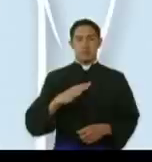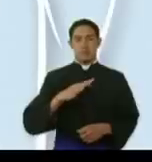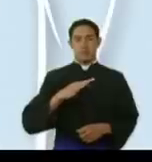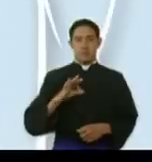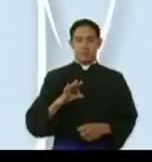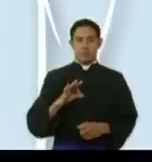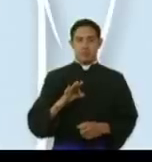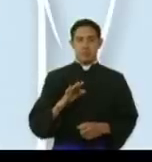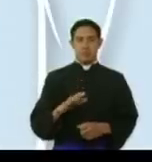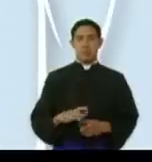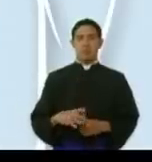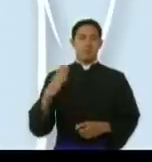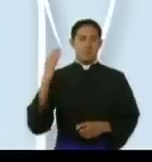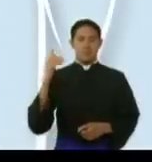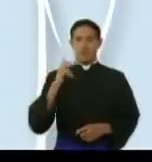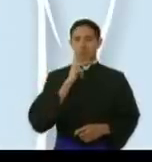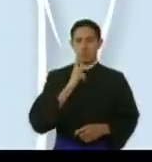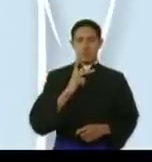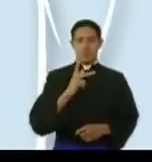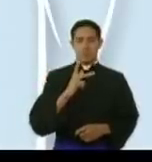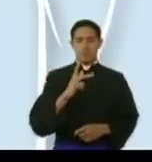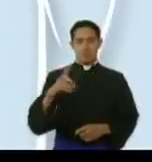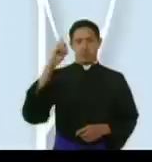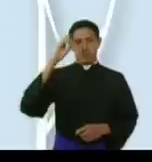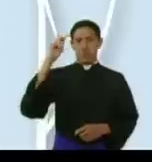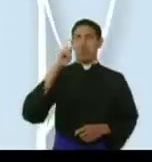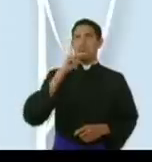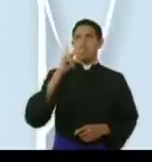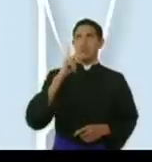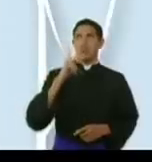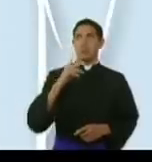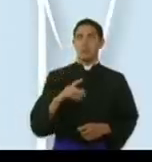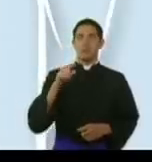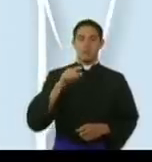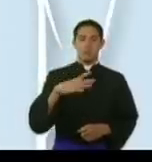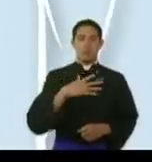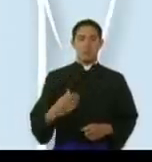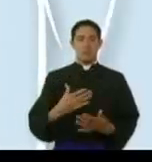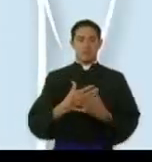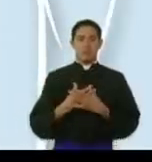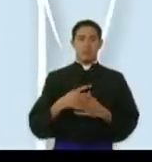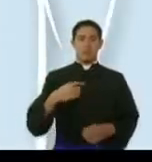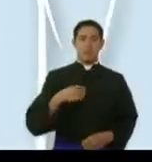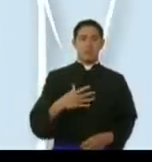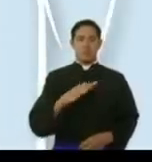palabras que tú dijiste el día en que tu hijo Jesús se bautizó. Este es mi hijo muy amado en el cual me complazco.